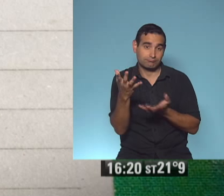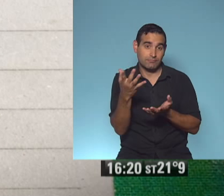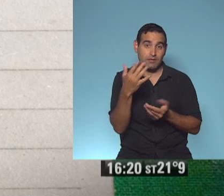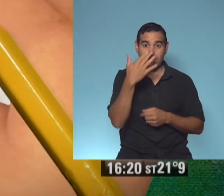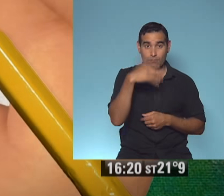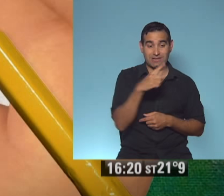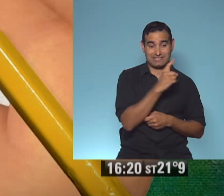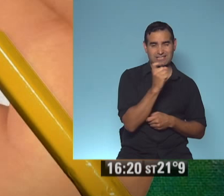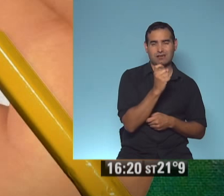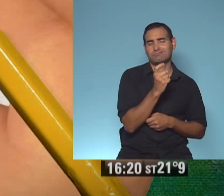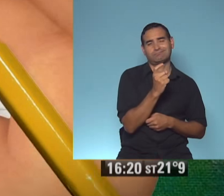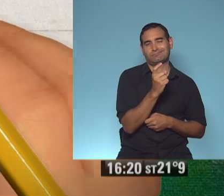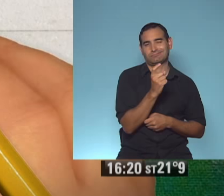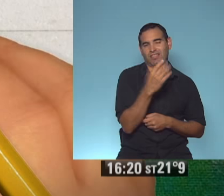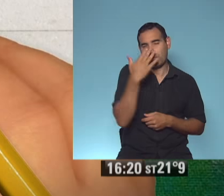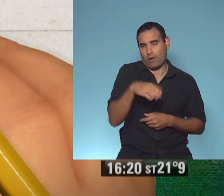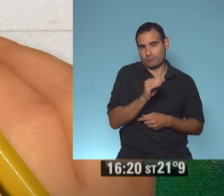Después están los 100 que no cuentan.